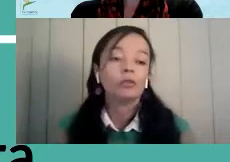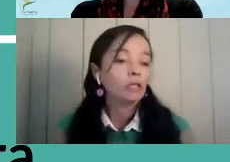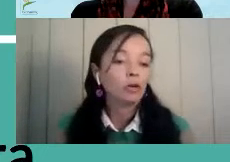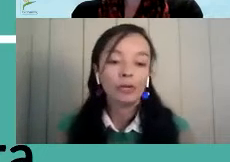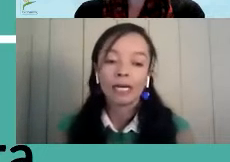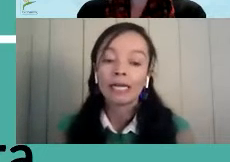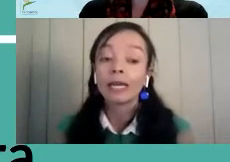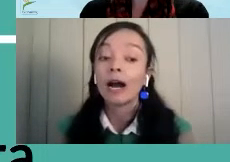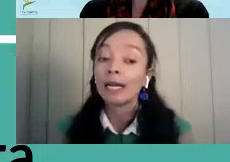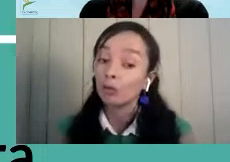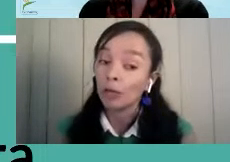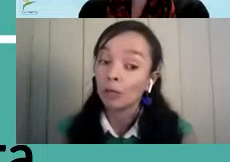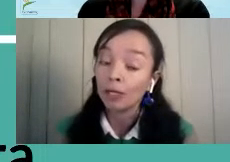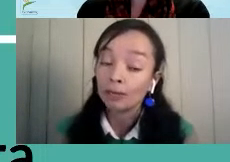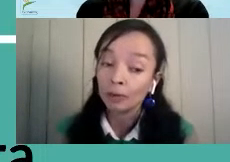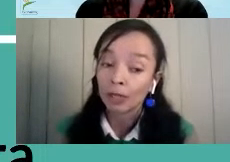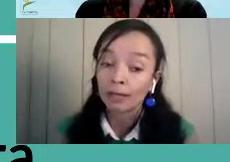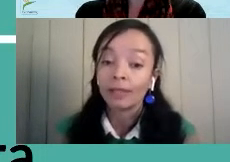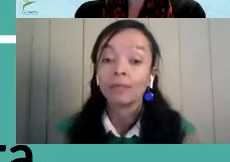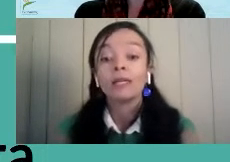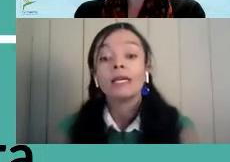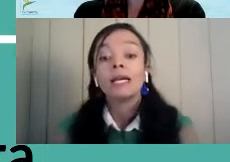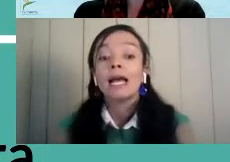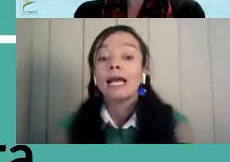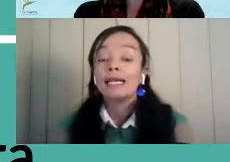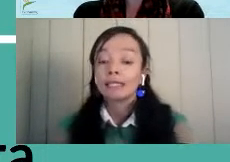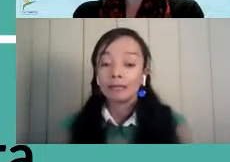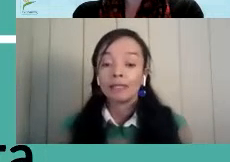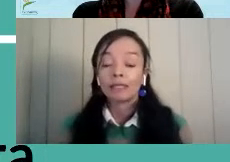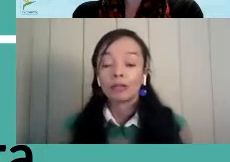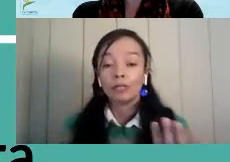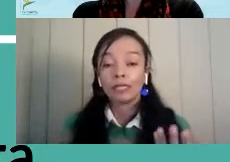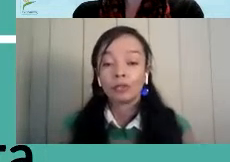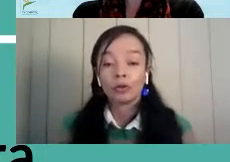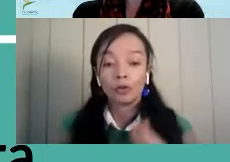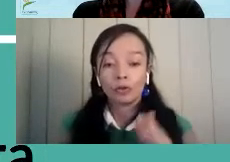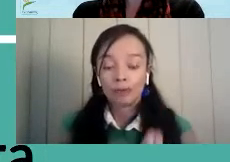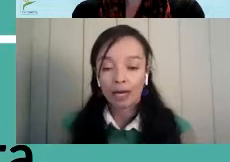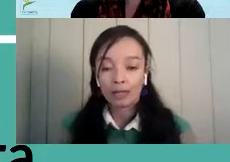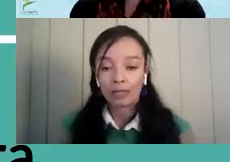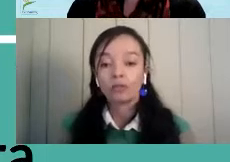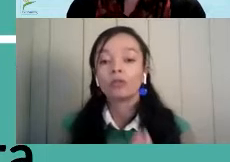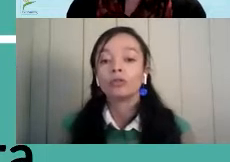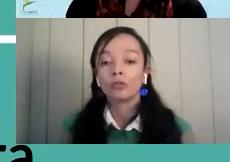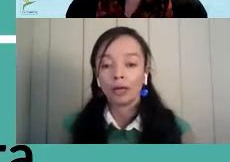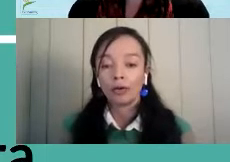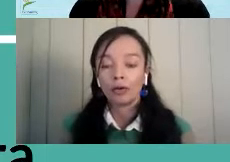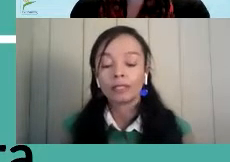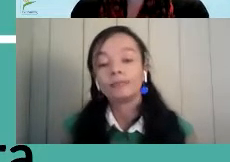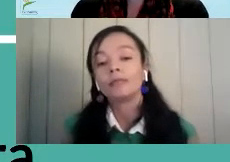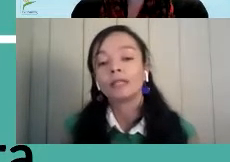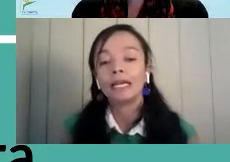deseo de comunicarse. Ay, es muy importante. Esta comunicación con los padres o con los